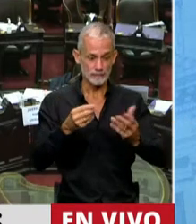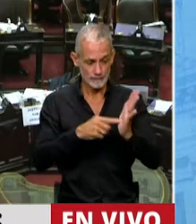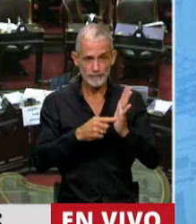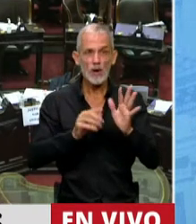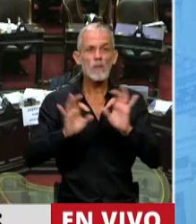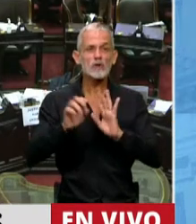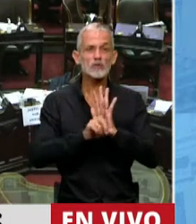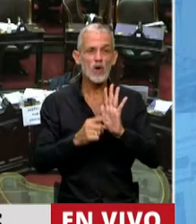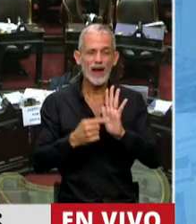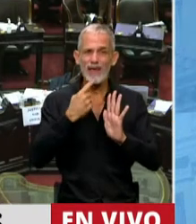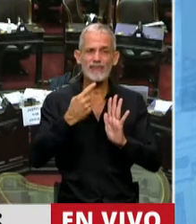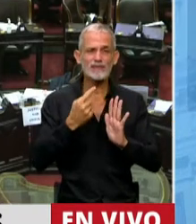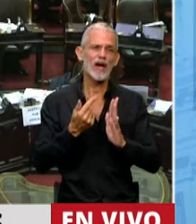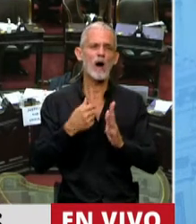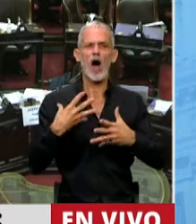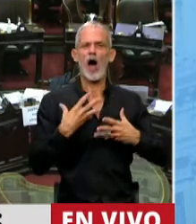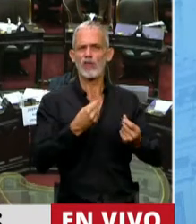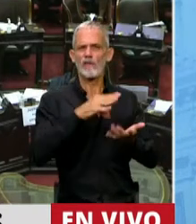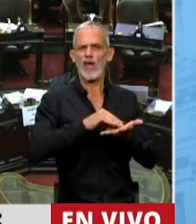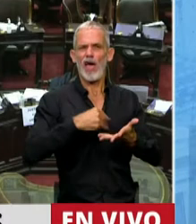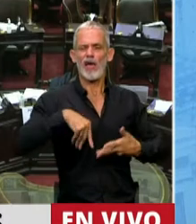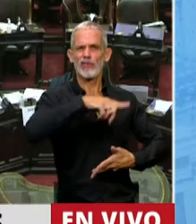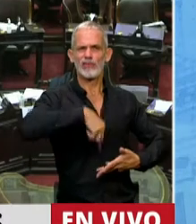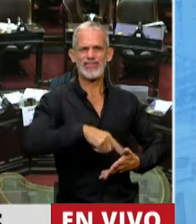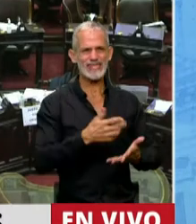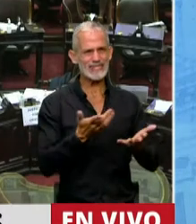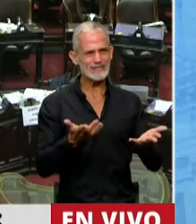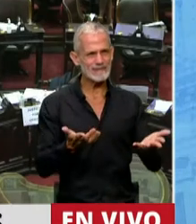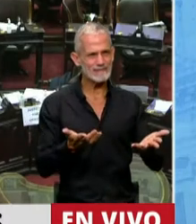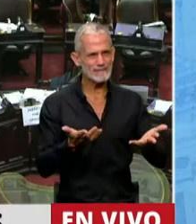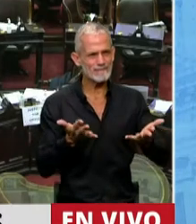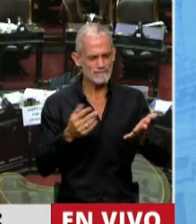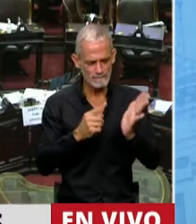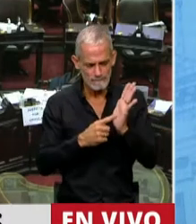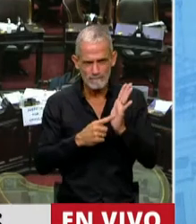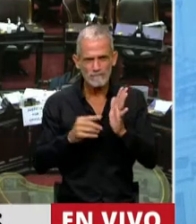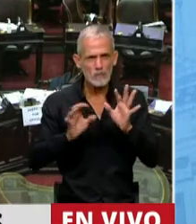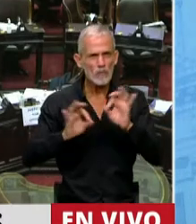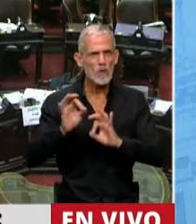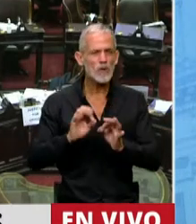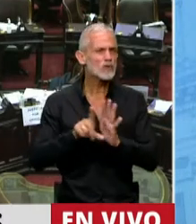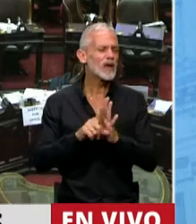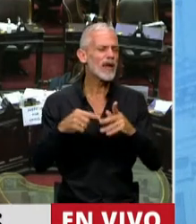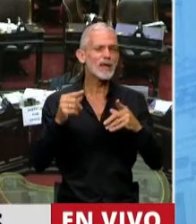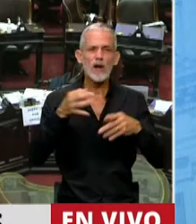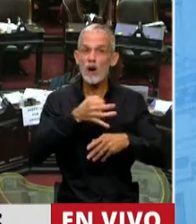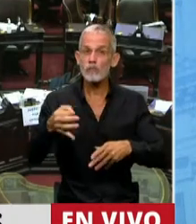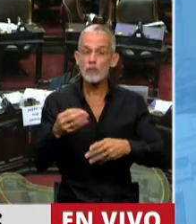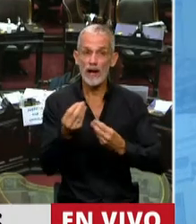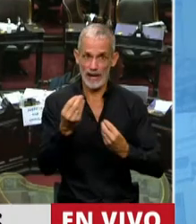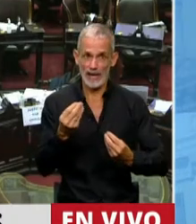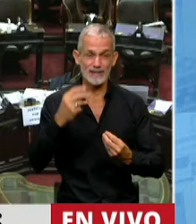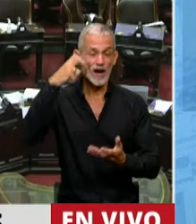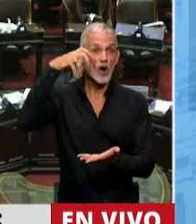un proyecto de soberanía. Sobre todo porque en realidad lo que se está planteando acá es la posibilidad de que